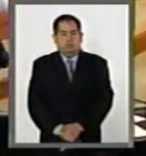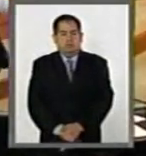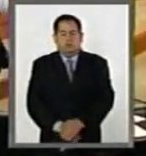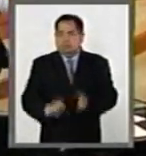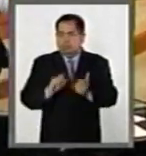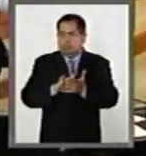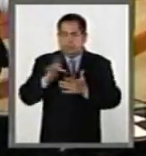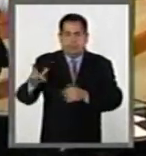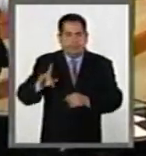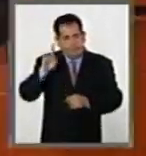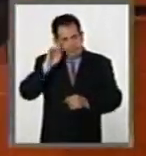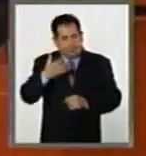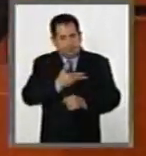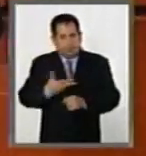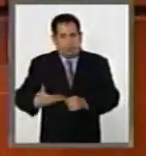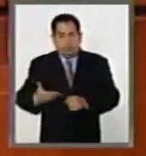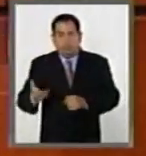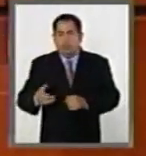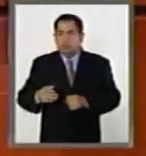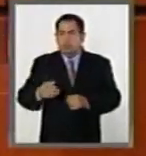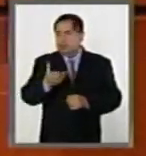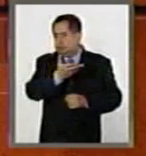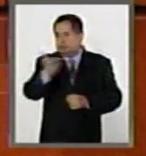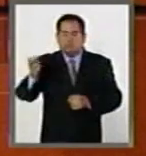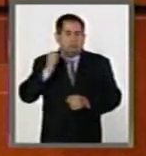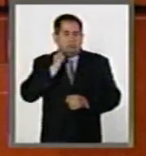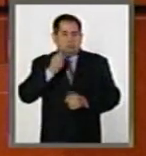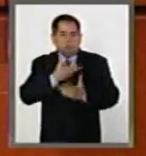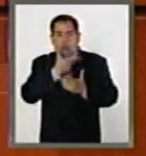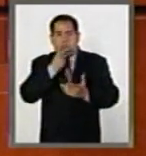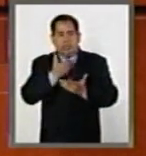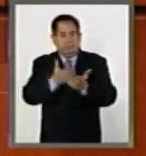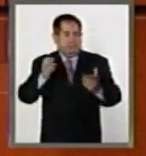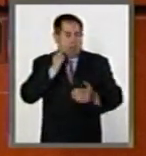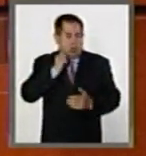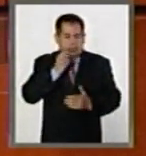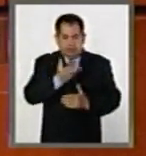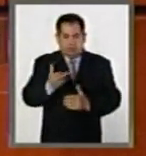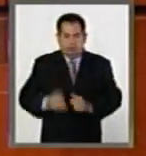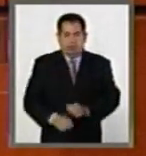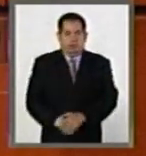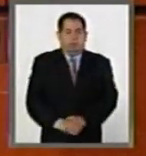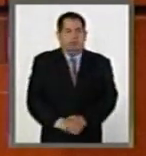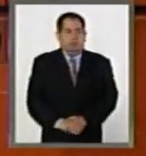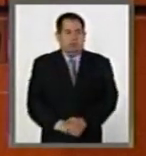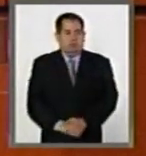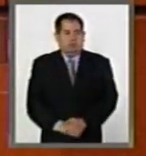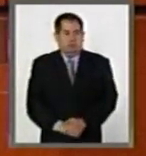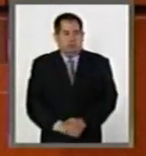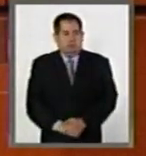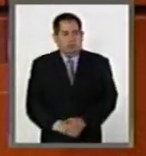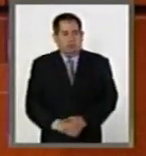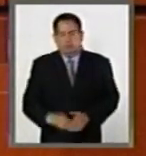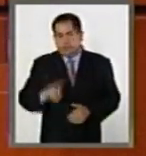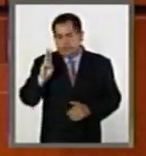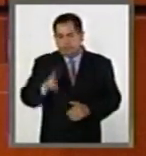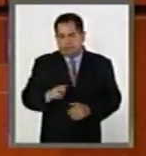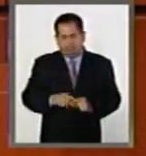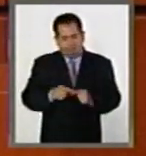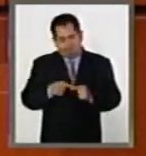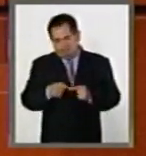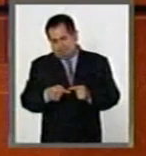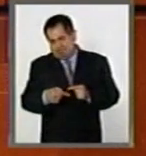Muchas gracias, señora presidenta, señoras senadoras, señores senadores. Estamos prácticamente a